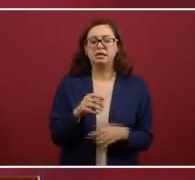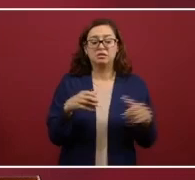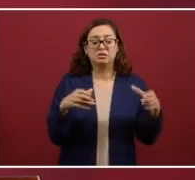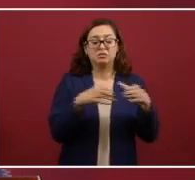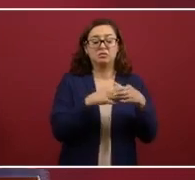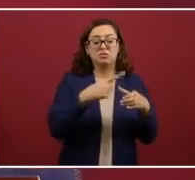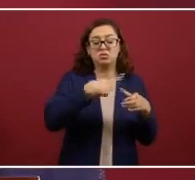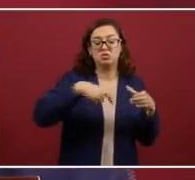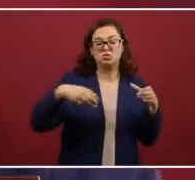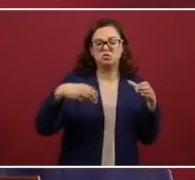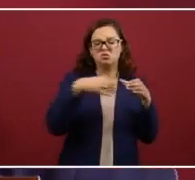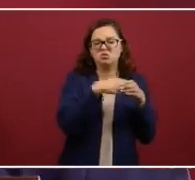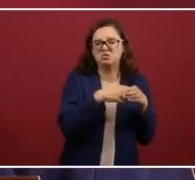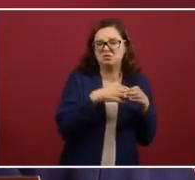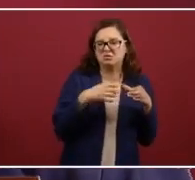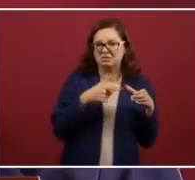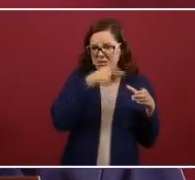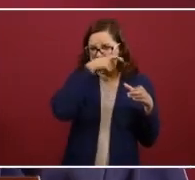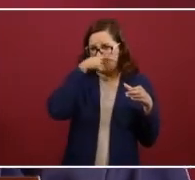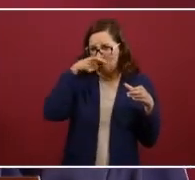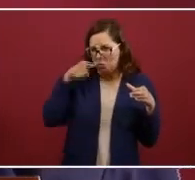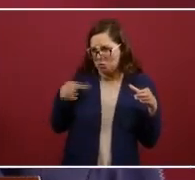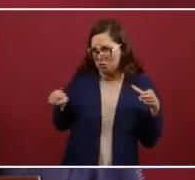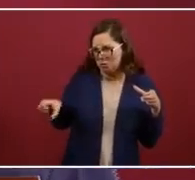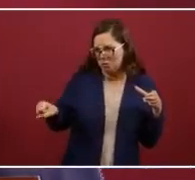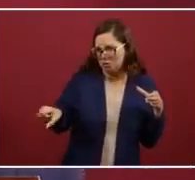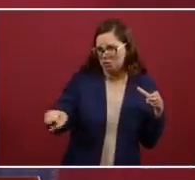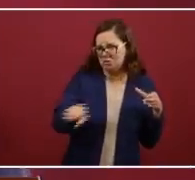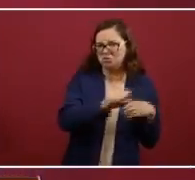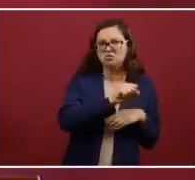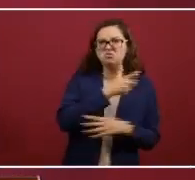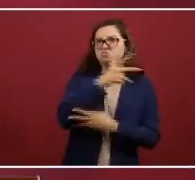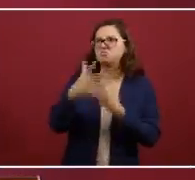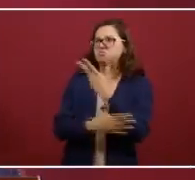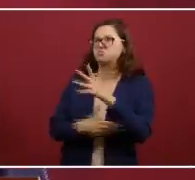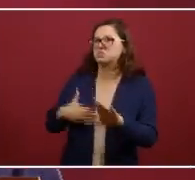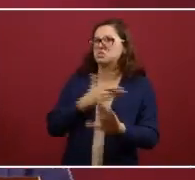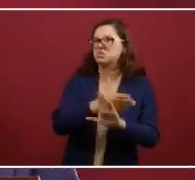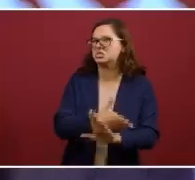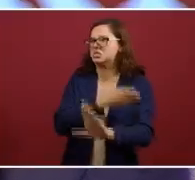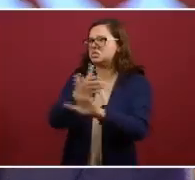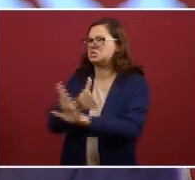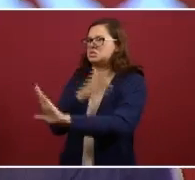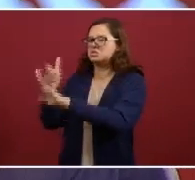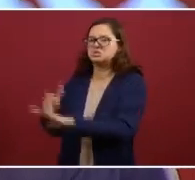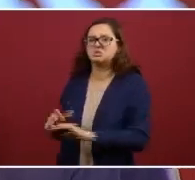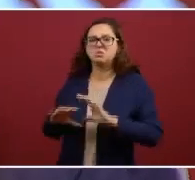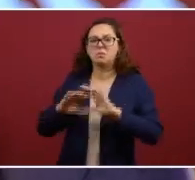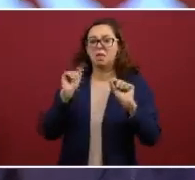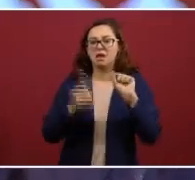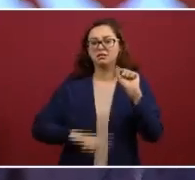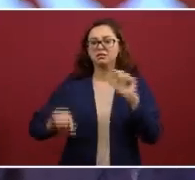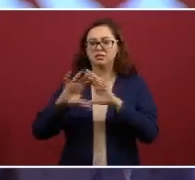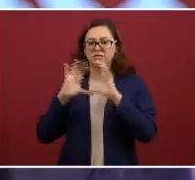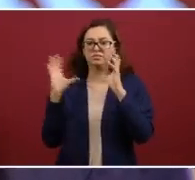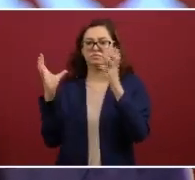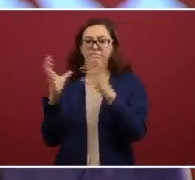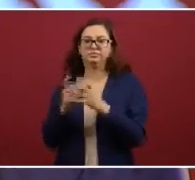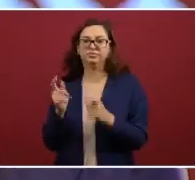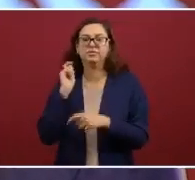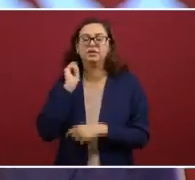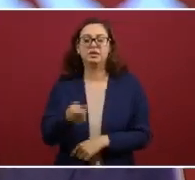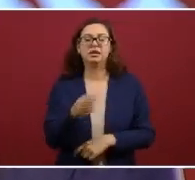minoría depredadora y rapaz que hoy destruye a la naturaleza y el ambiente por buena parte del país y del mundo. Me refiero a las